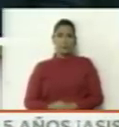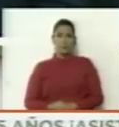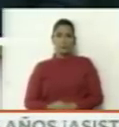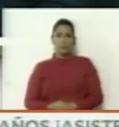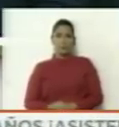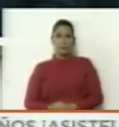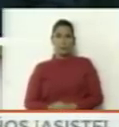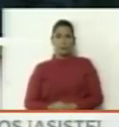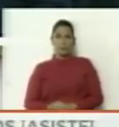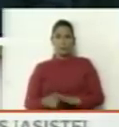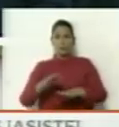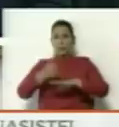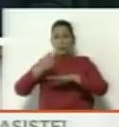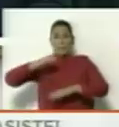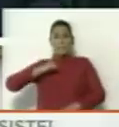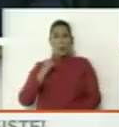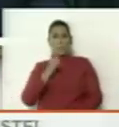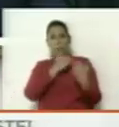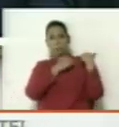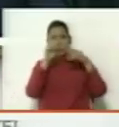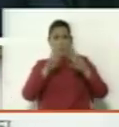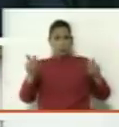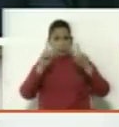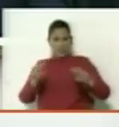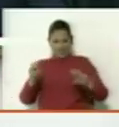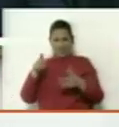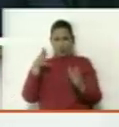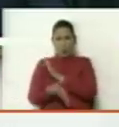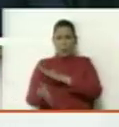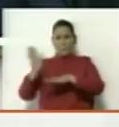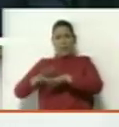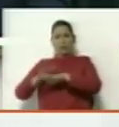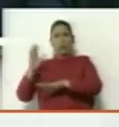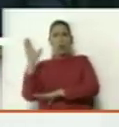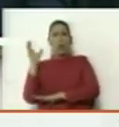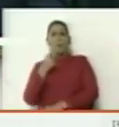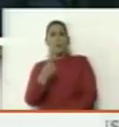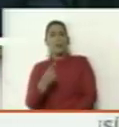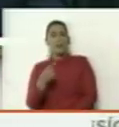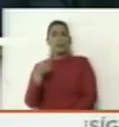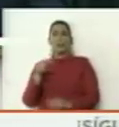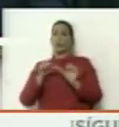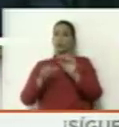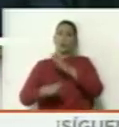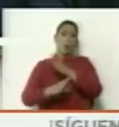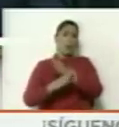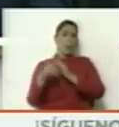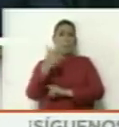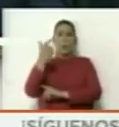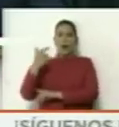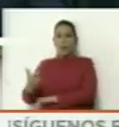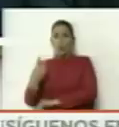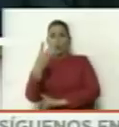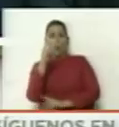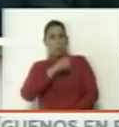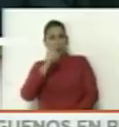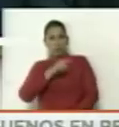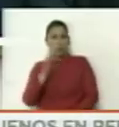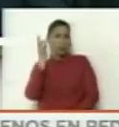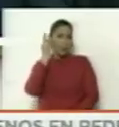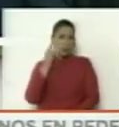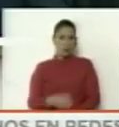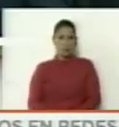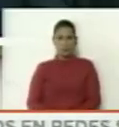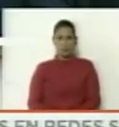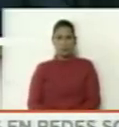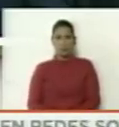jefe policial encargado de la investigación de ese caso dice que todavía están buscando a las 2 prostitutas. Yo